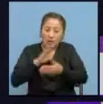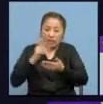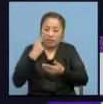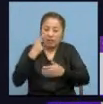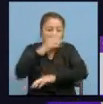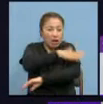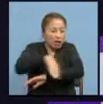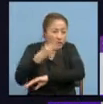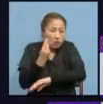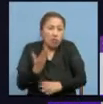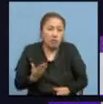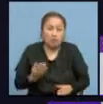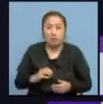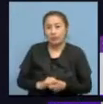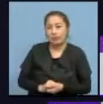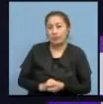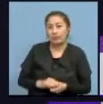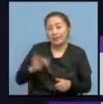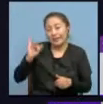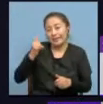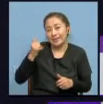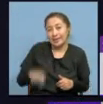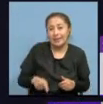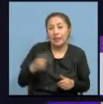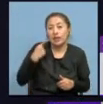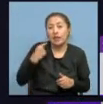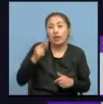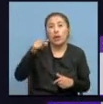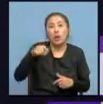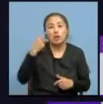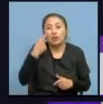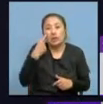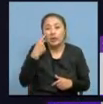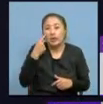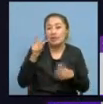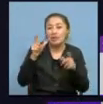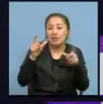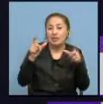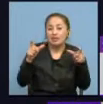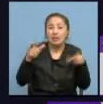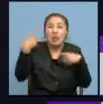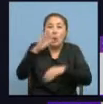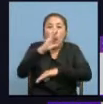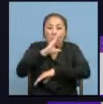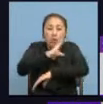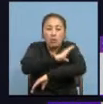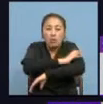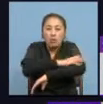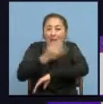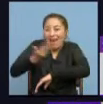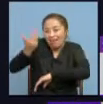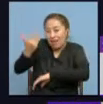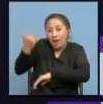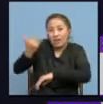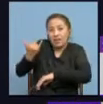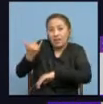calle? Sí, o sea, lo que se fue haciendo acá es un deterioro de lo que había, es decir, que el que